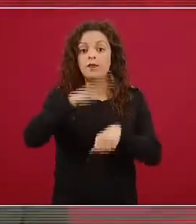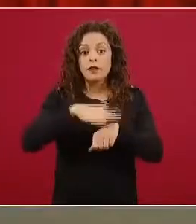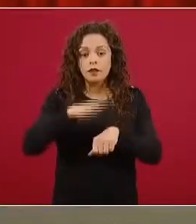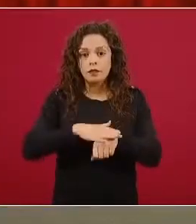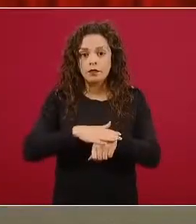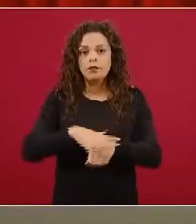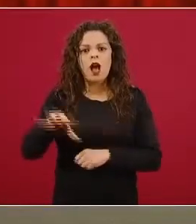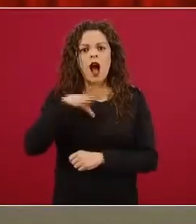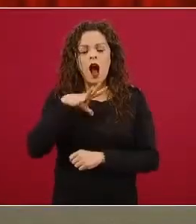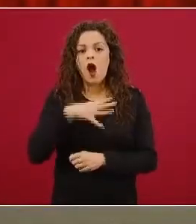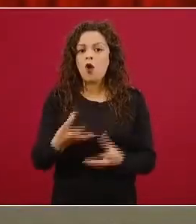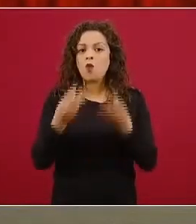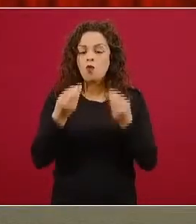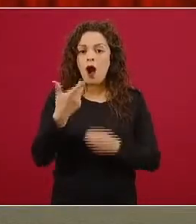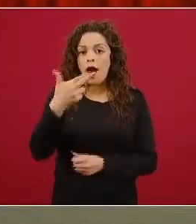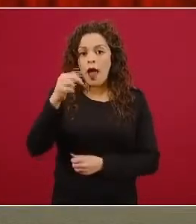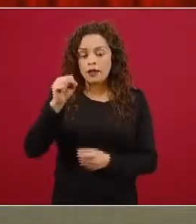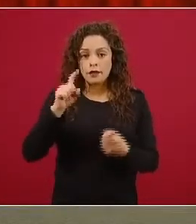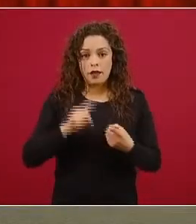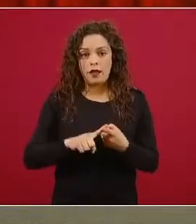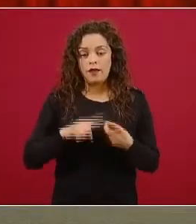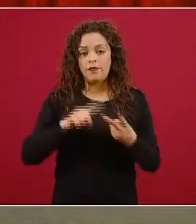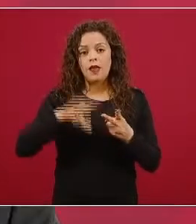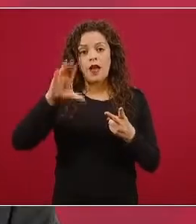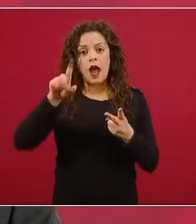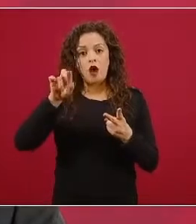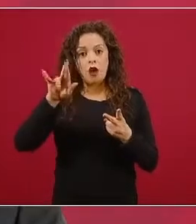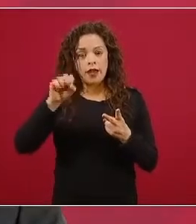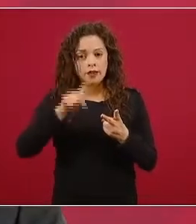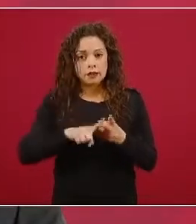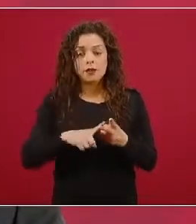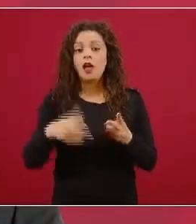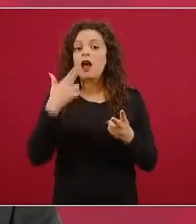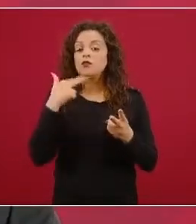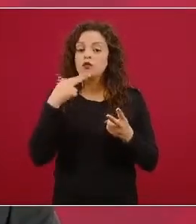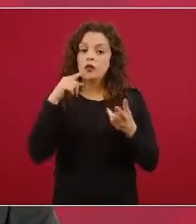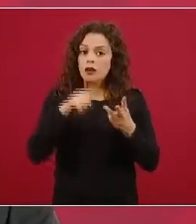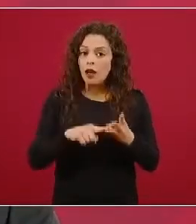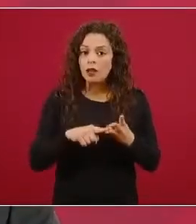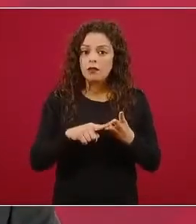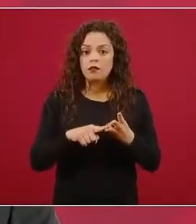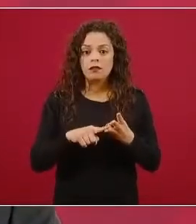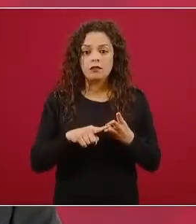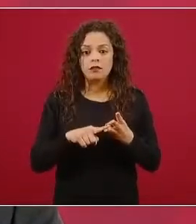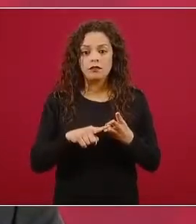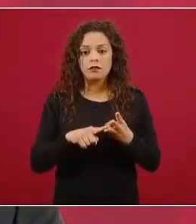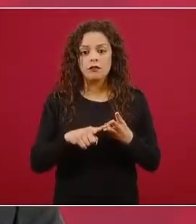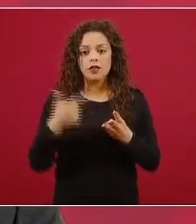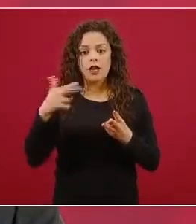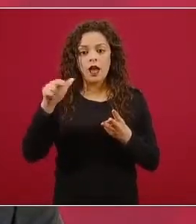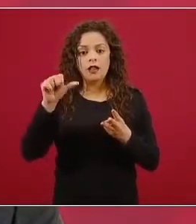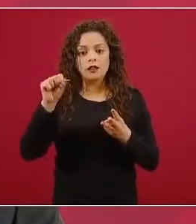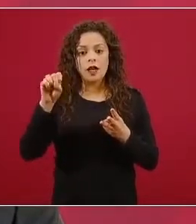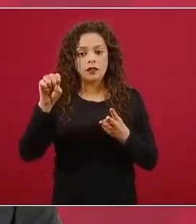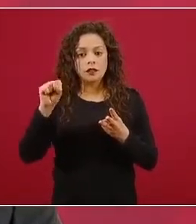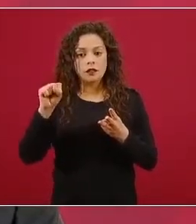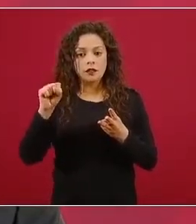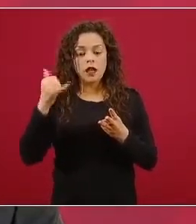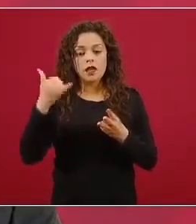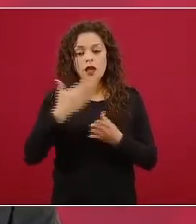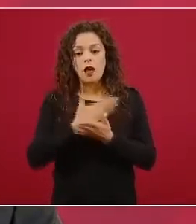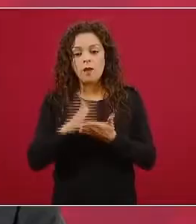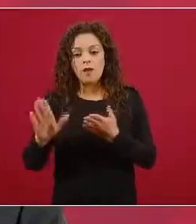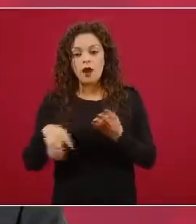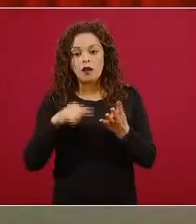en grasas, alto en calorías, alto en azúcares, alto en grasas, y además pueden tener